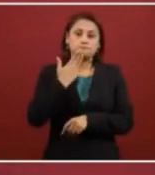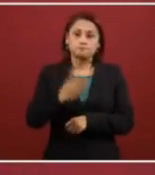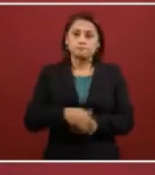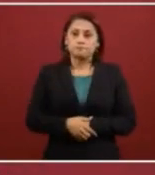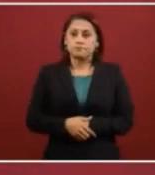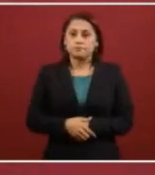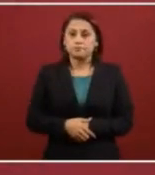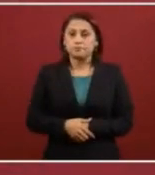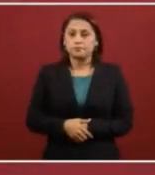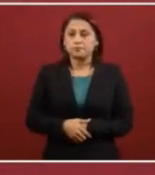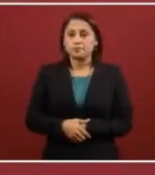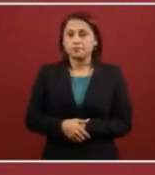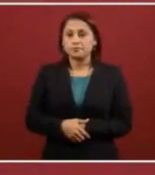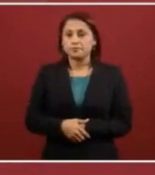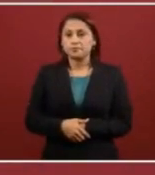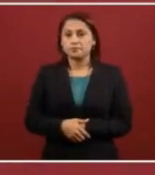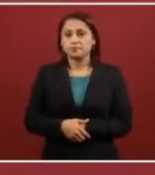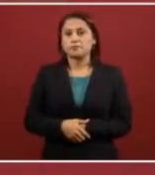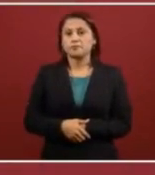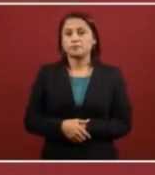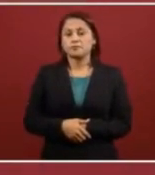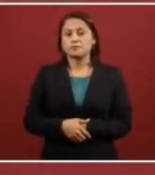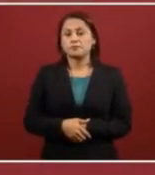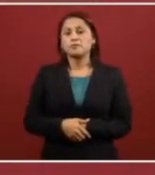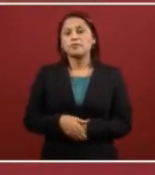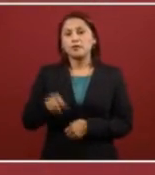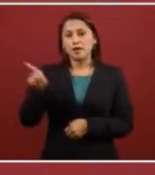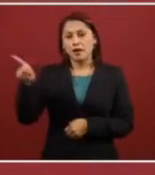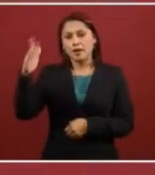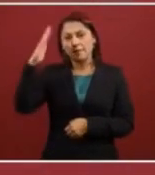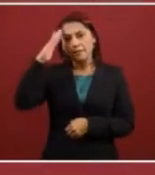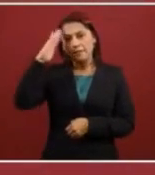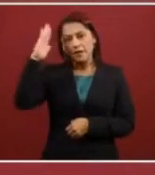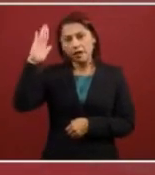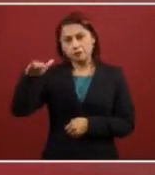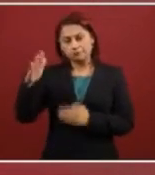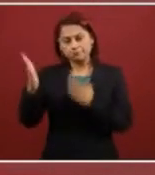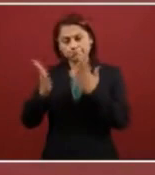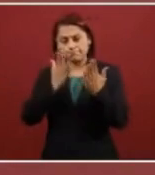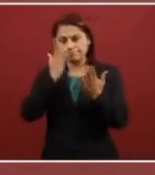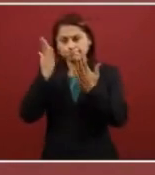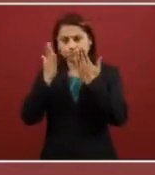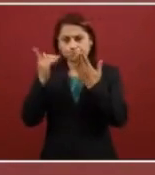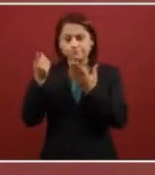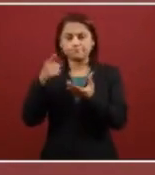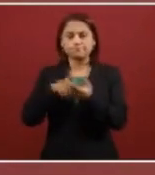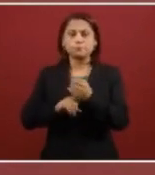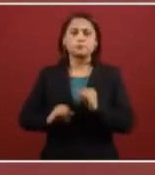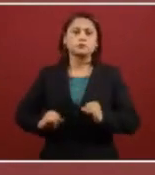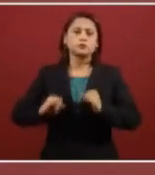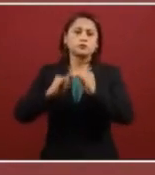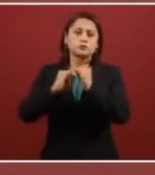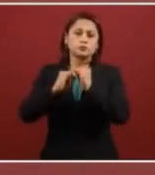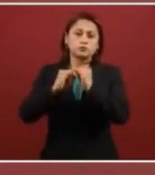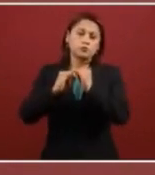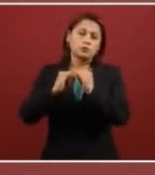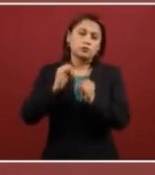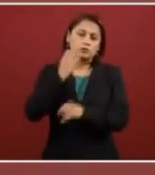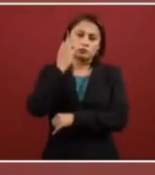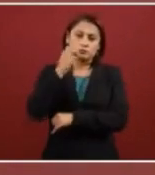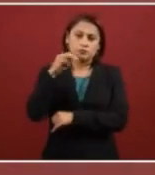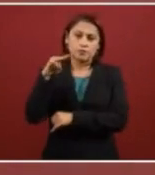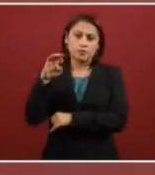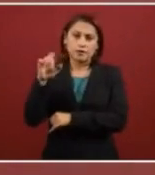university. Y tiene maestría. And he has a master's en el Colegio de México. In the from the College of